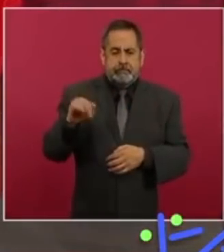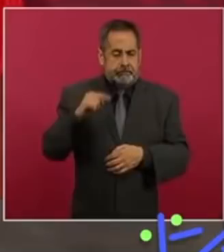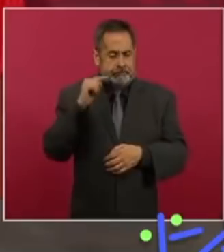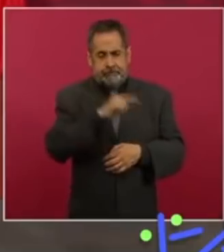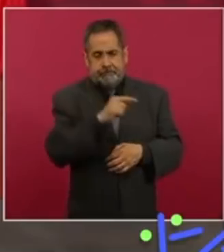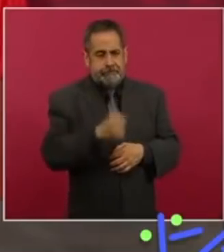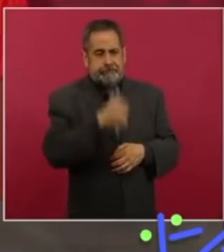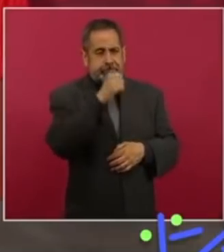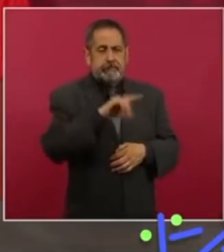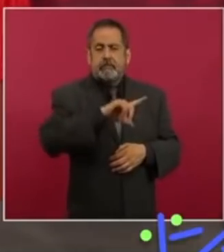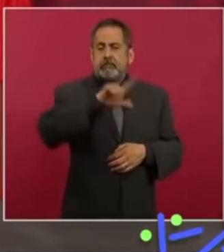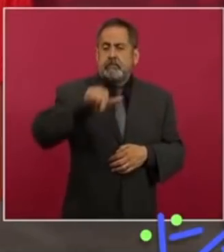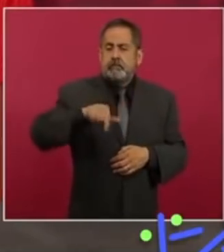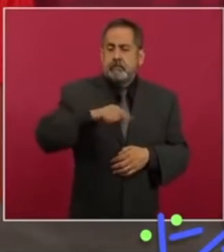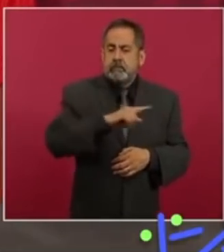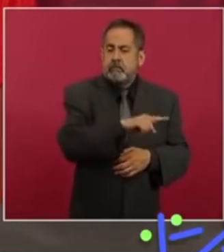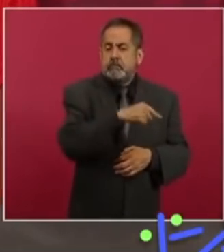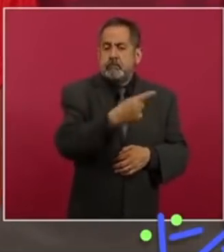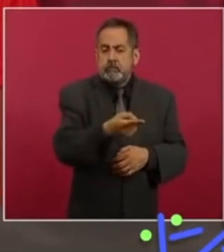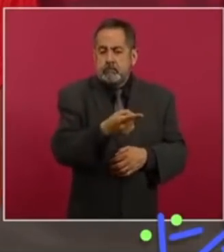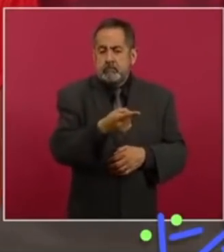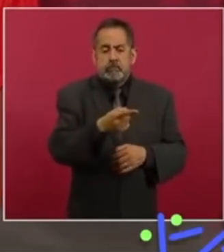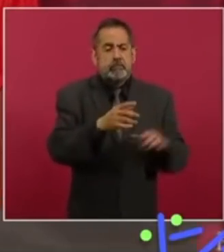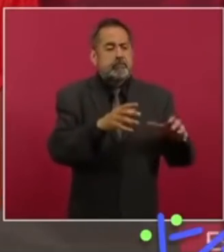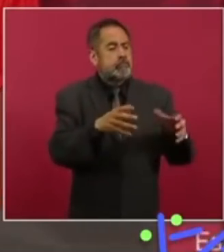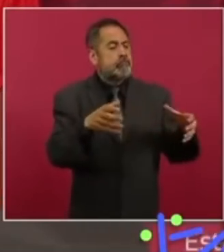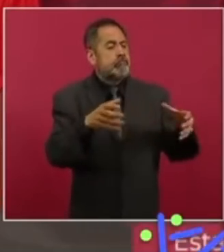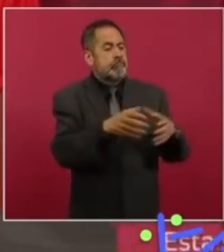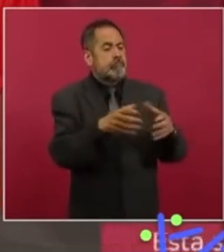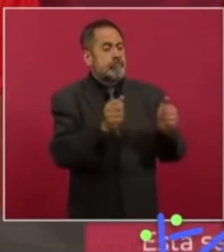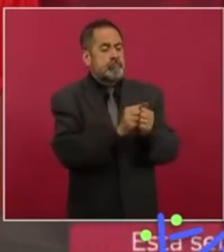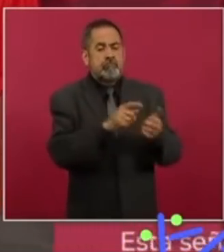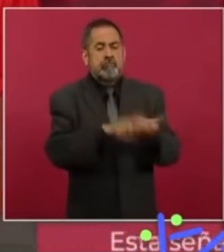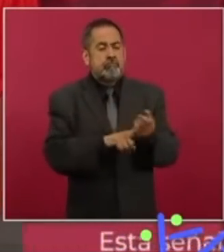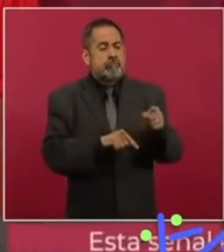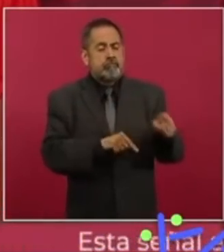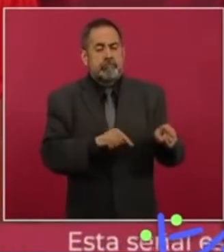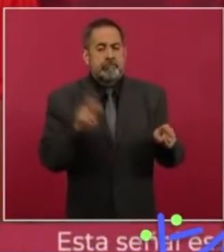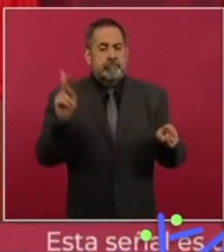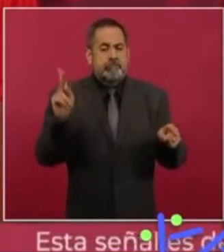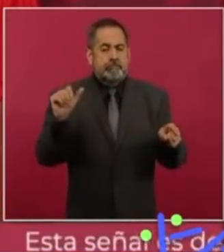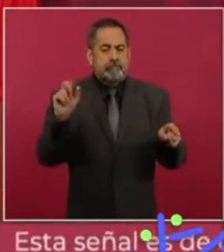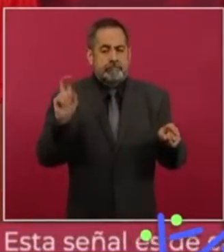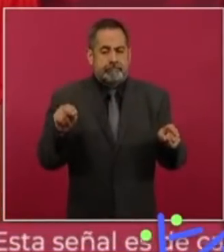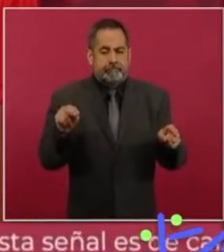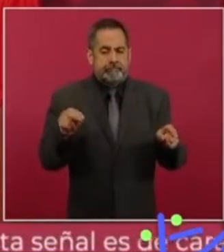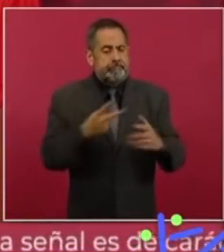y luego ya se juntaron con el PAN